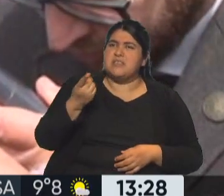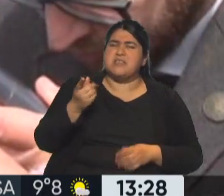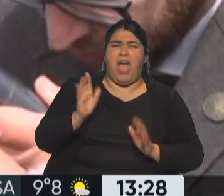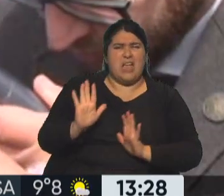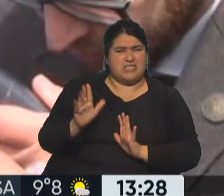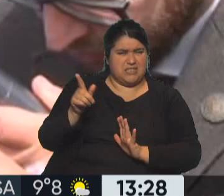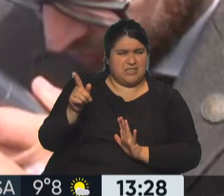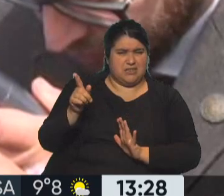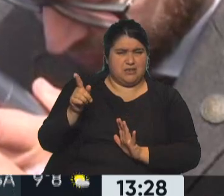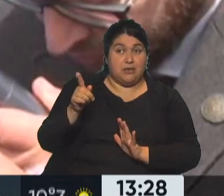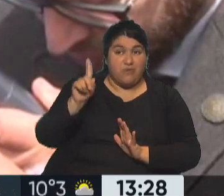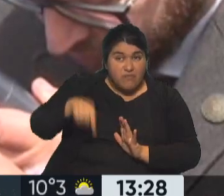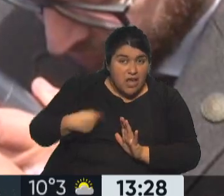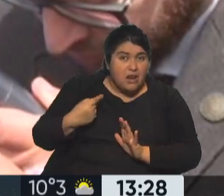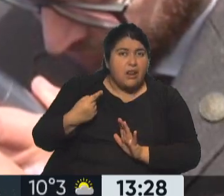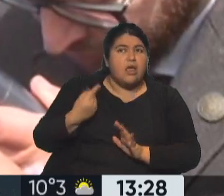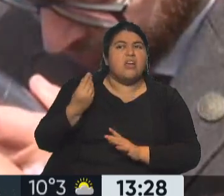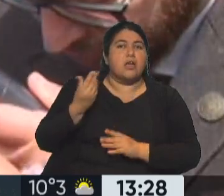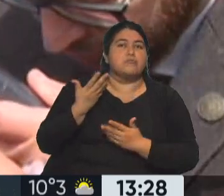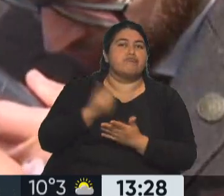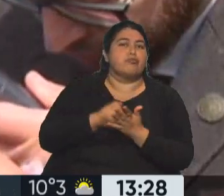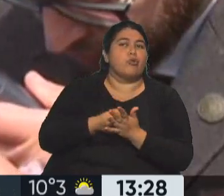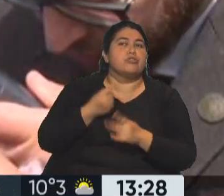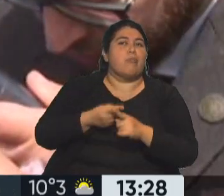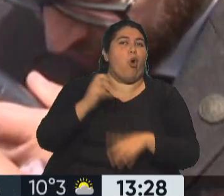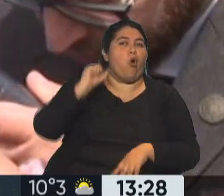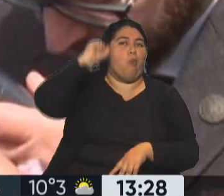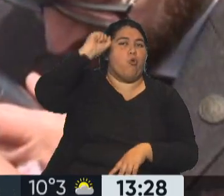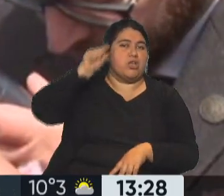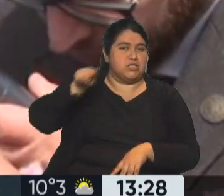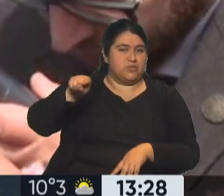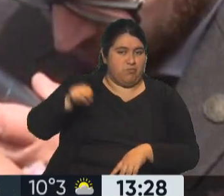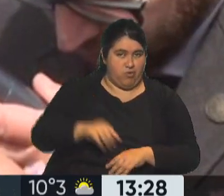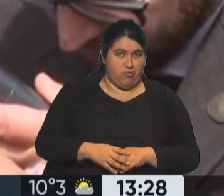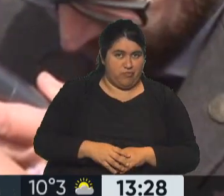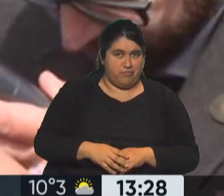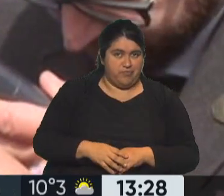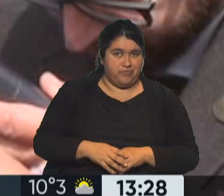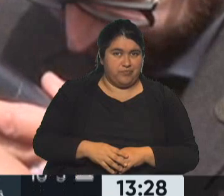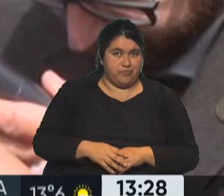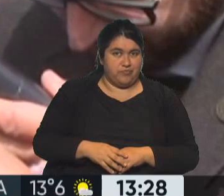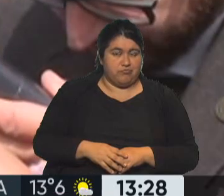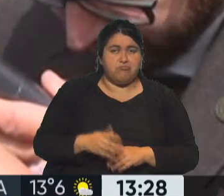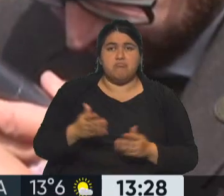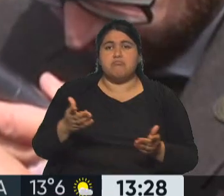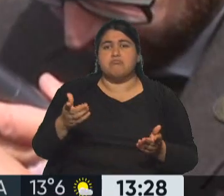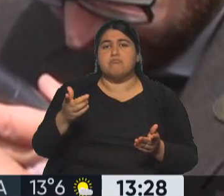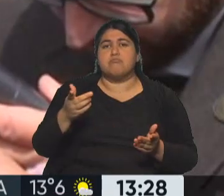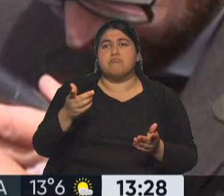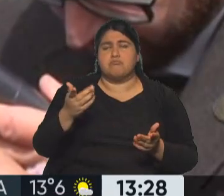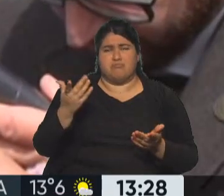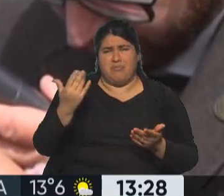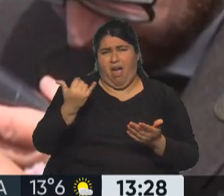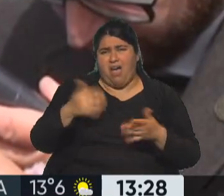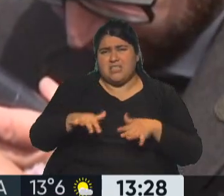que predica el comunismo, más alejado de la realidad, que eso. Bueno, entonces hay un sinfín